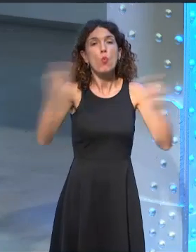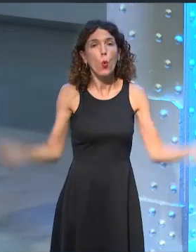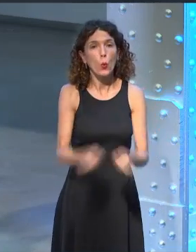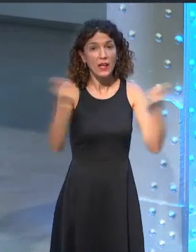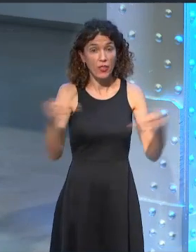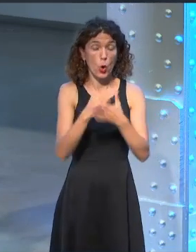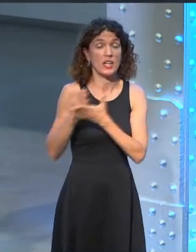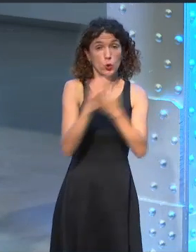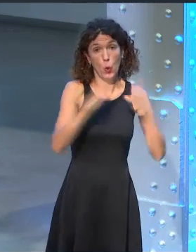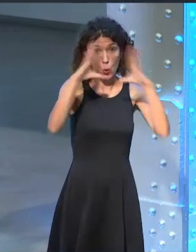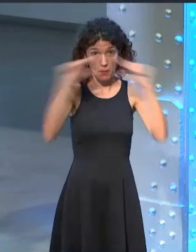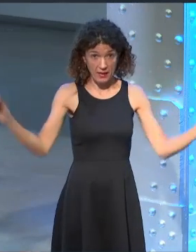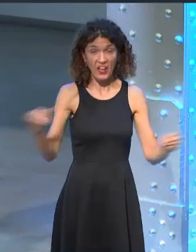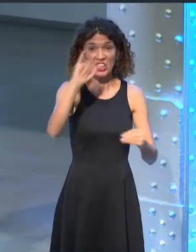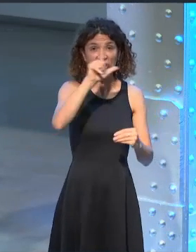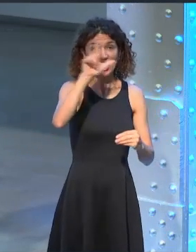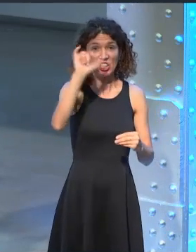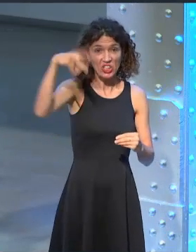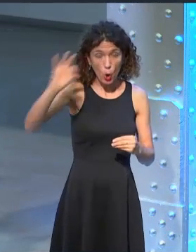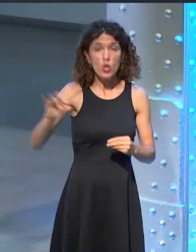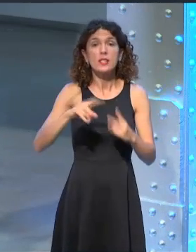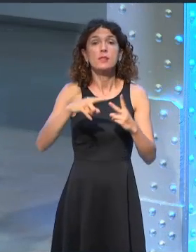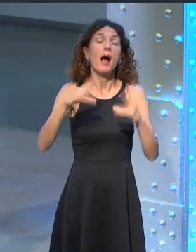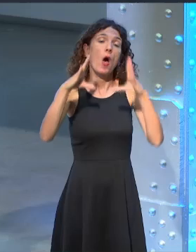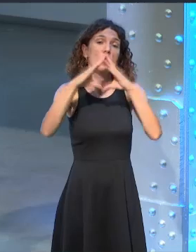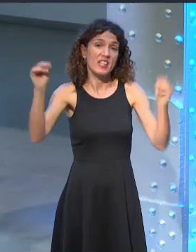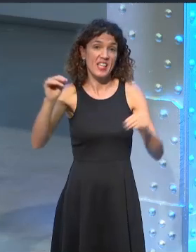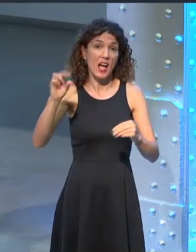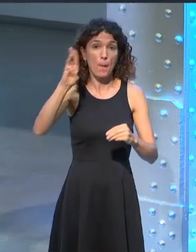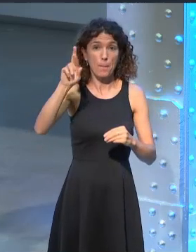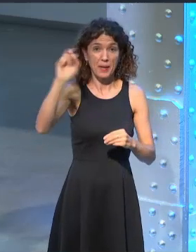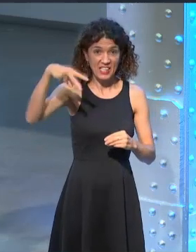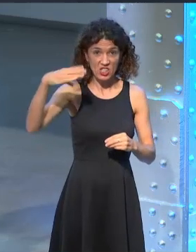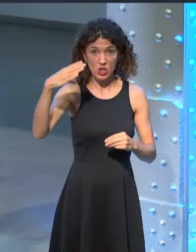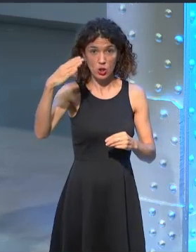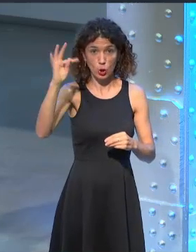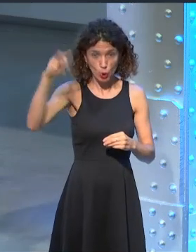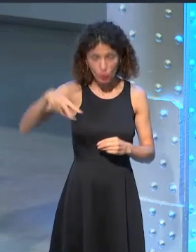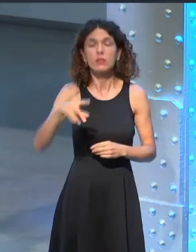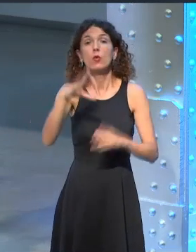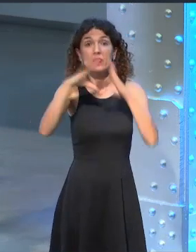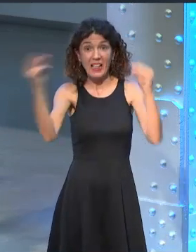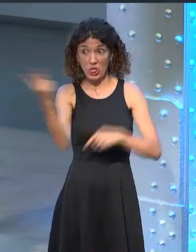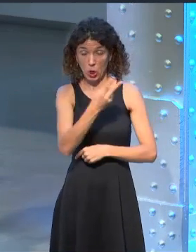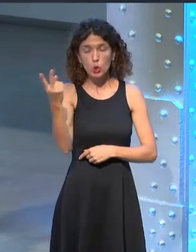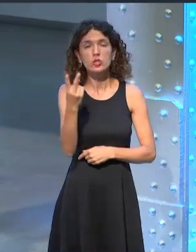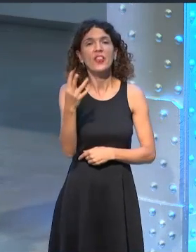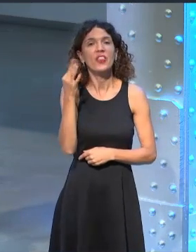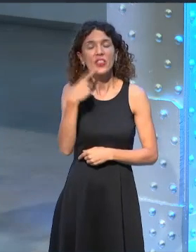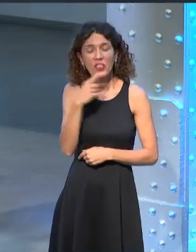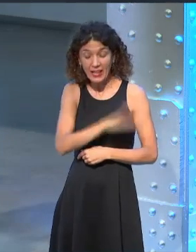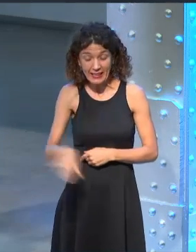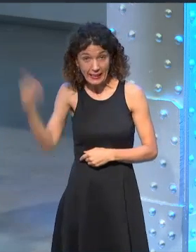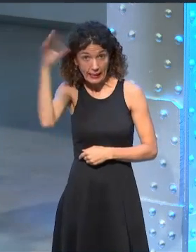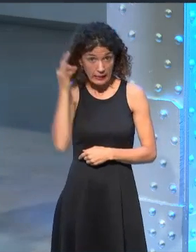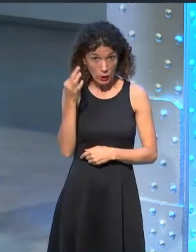hecho un estudio la Universidad de Illinois y la Universidad de Princeton. Y el titular era el siguiente, es decir, que las niñas, o las niñas